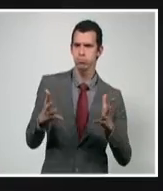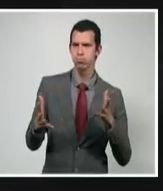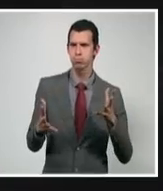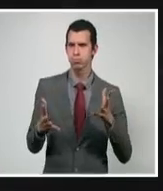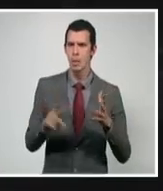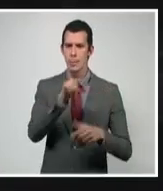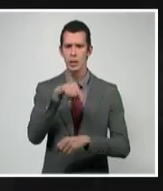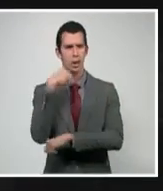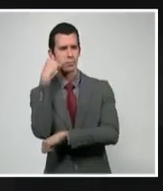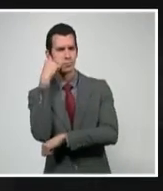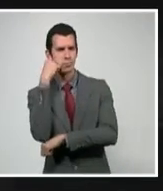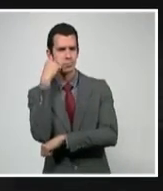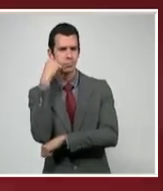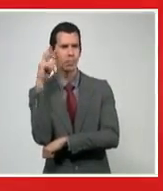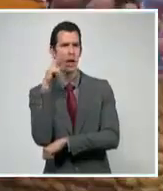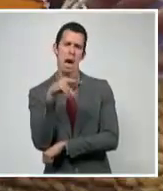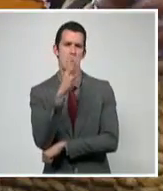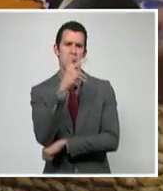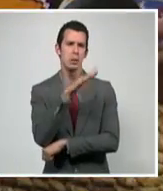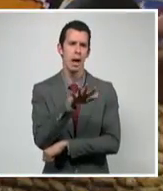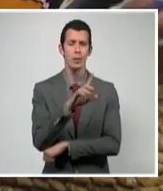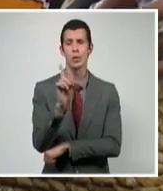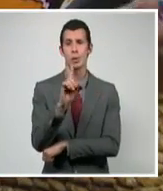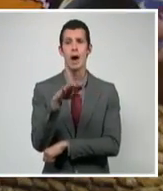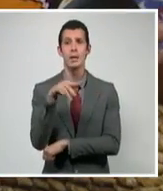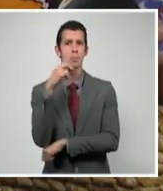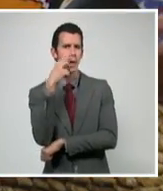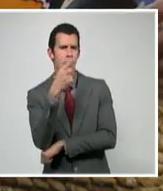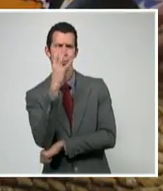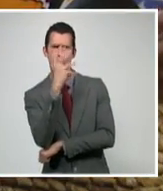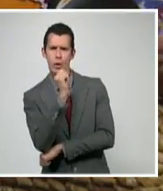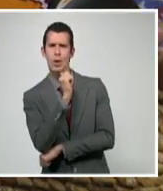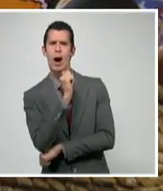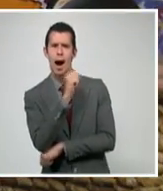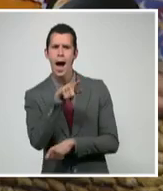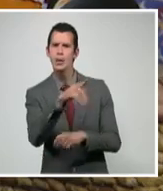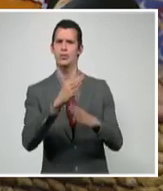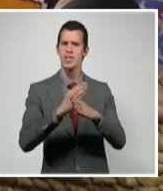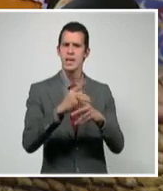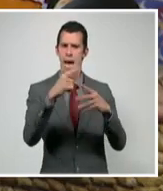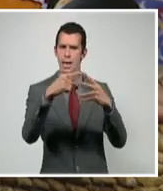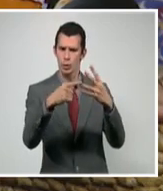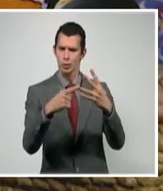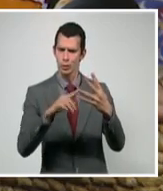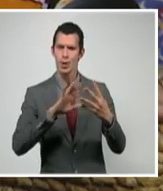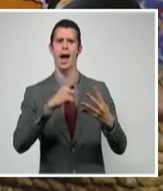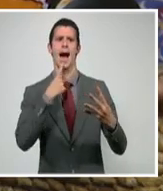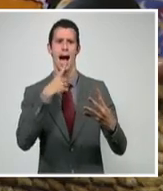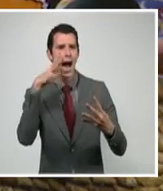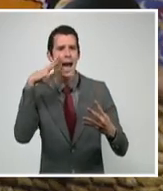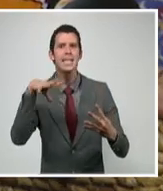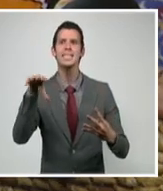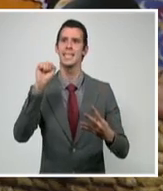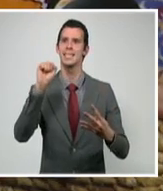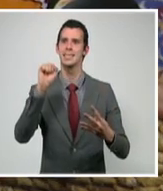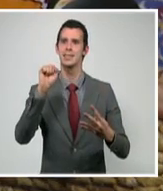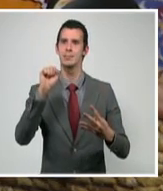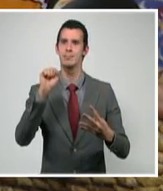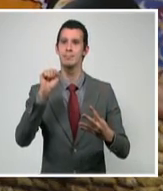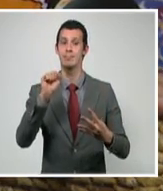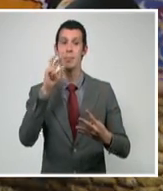que lo ejecuta. Hay un grupo de personas que lo ven dentro del territorio de las artes visuales y creen